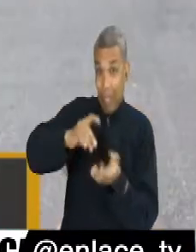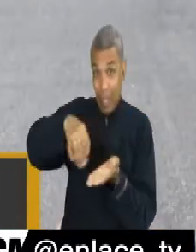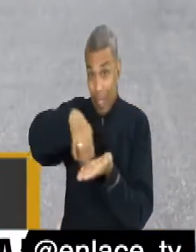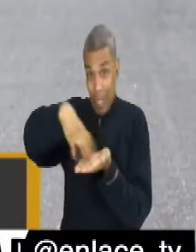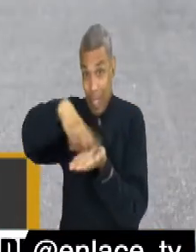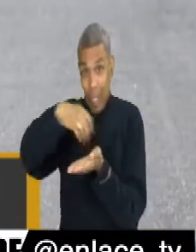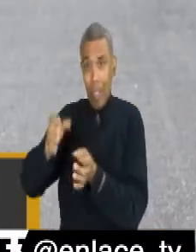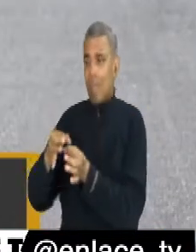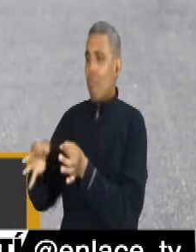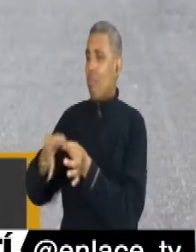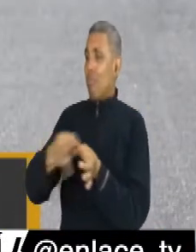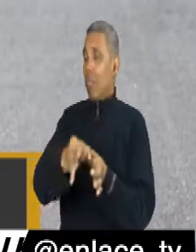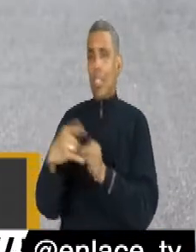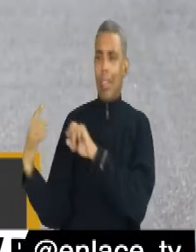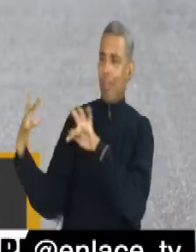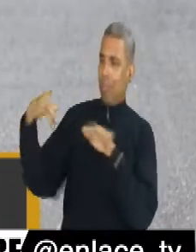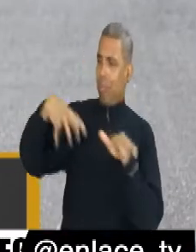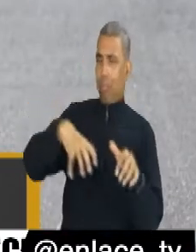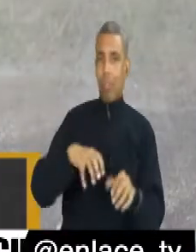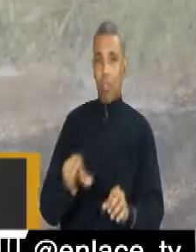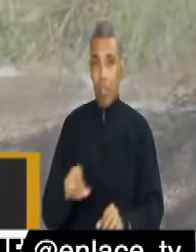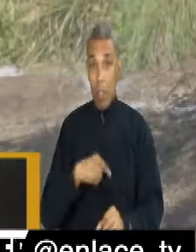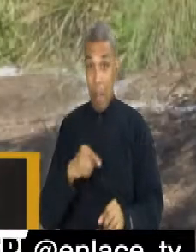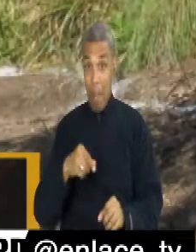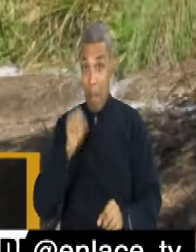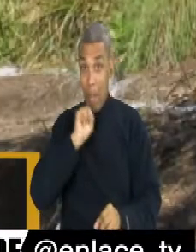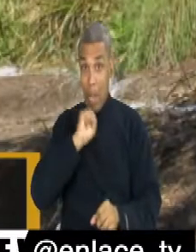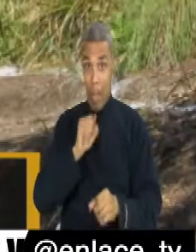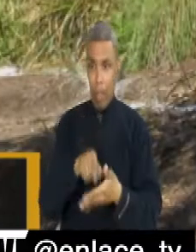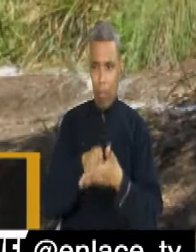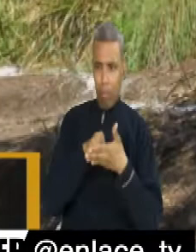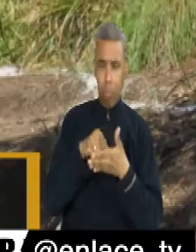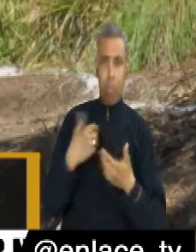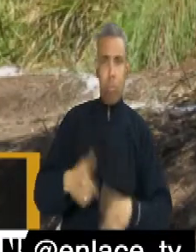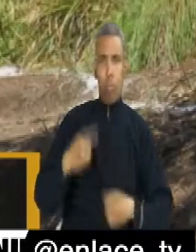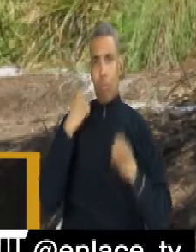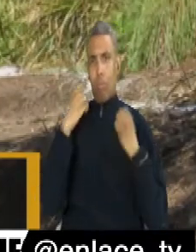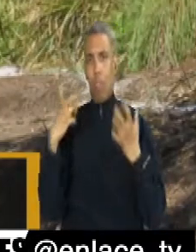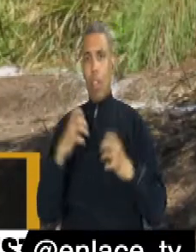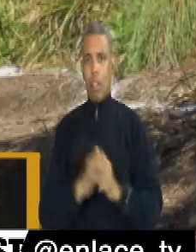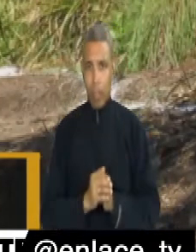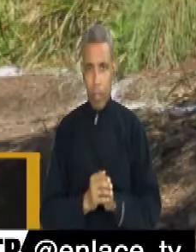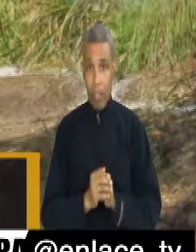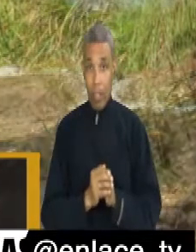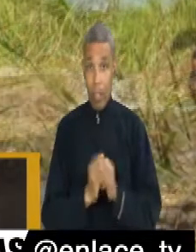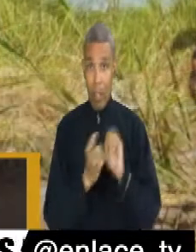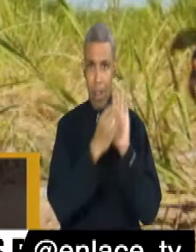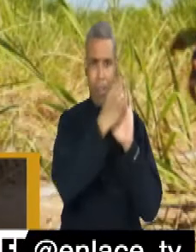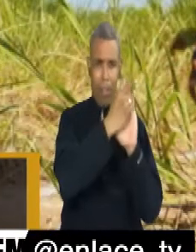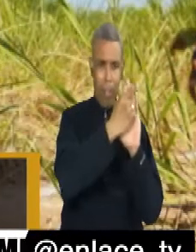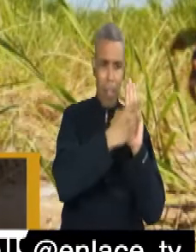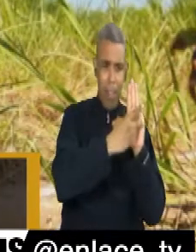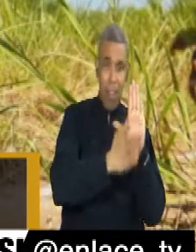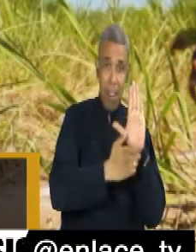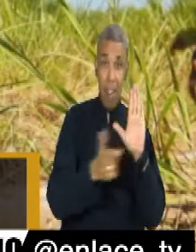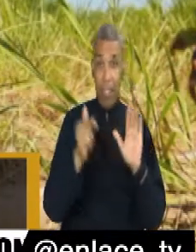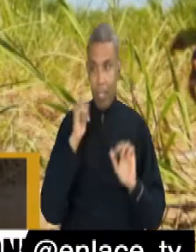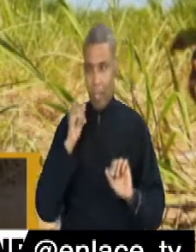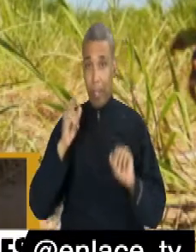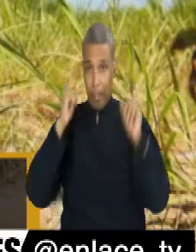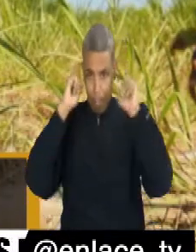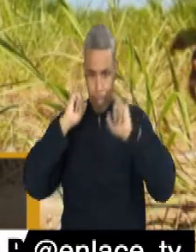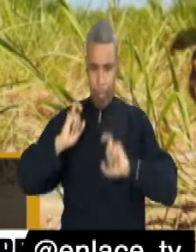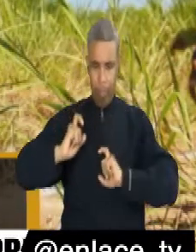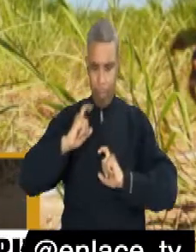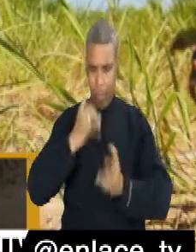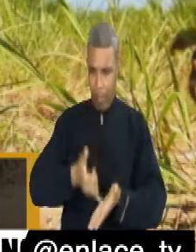Barranca Bermeja demostró su gran potencial en esta disciplina deportiva porque logró ubicarse en los primeros puestos quedándose con los trofeos. Se quedaron en